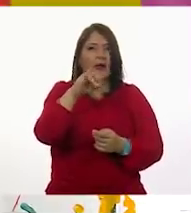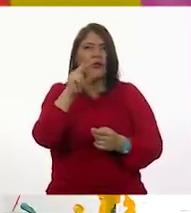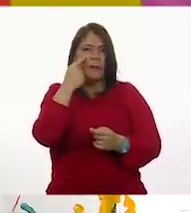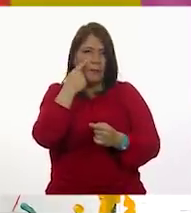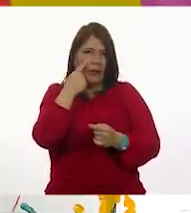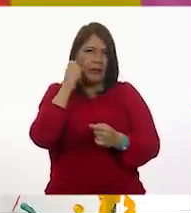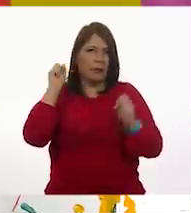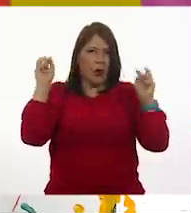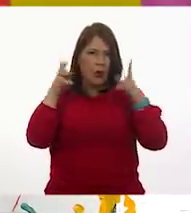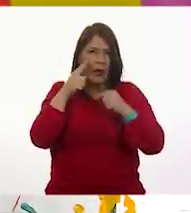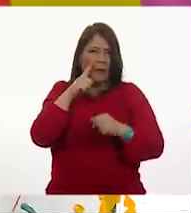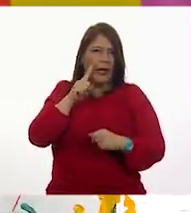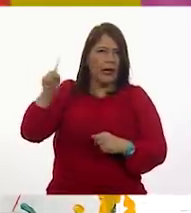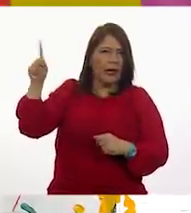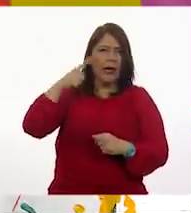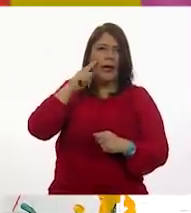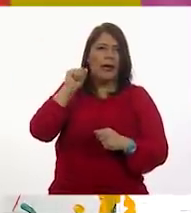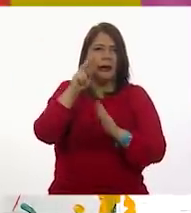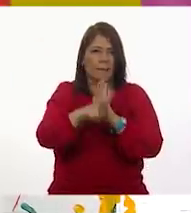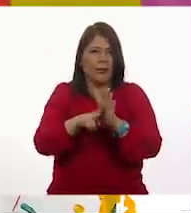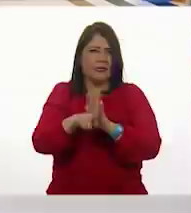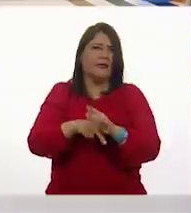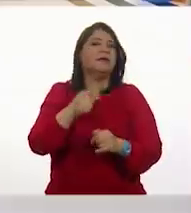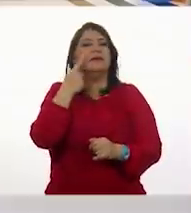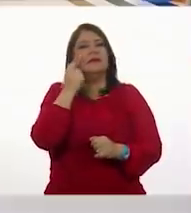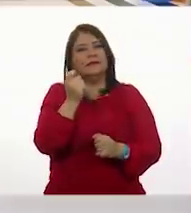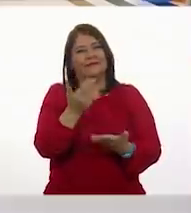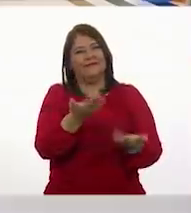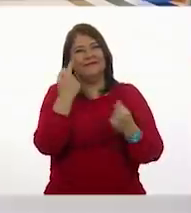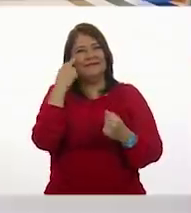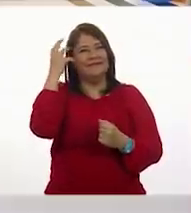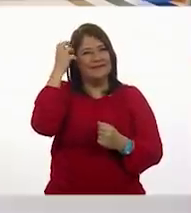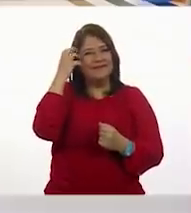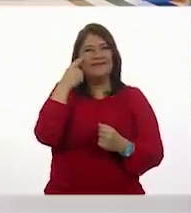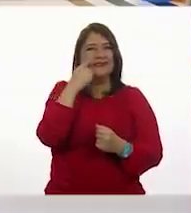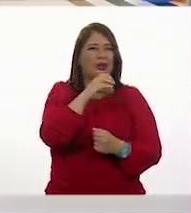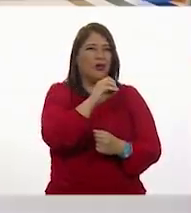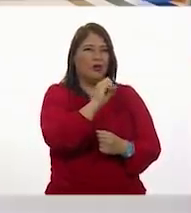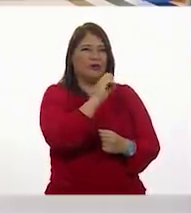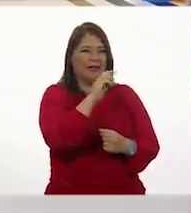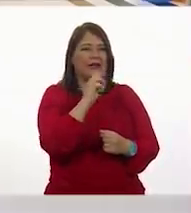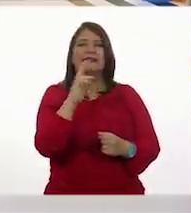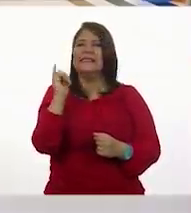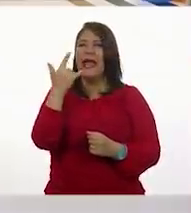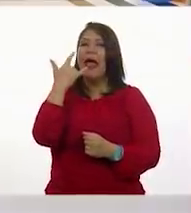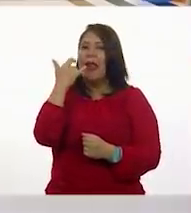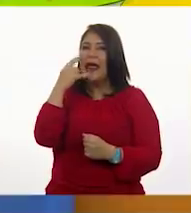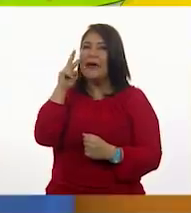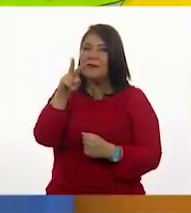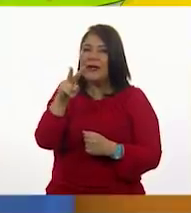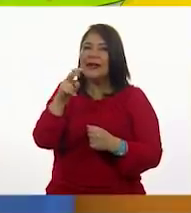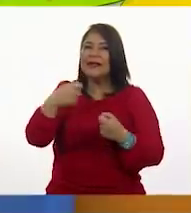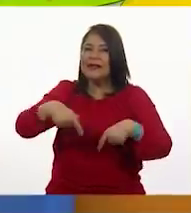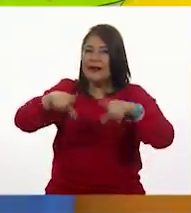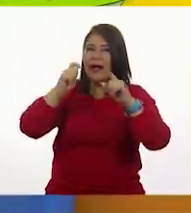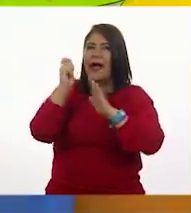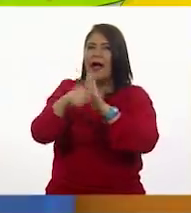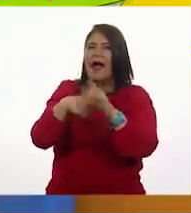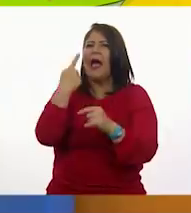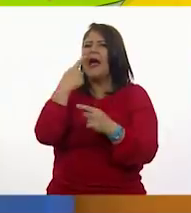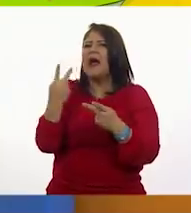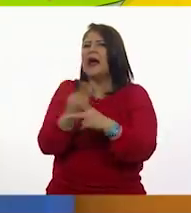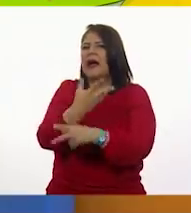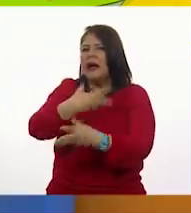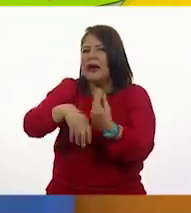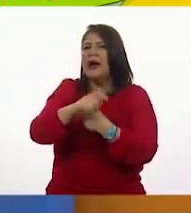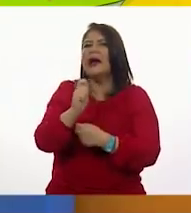video? ¿Listos, Panchito y Oscar? ¡Sí! ¡Vamos a ver el video! Sí, vamos a ver qué sucede